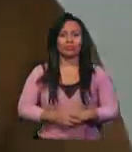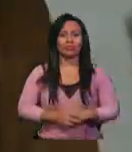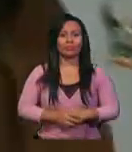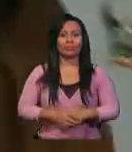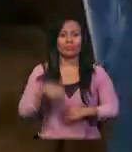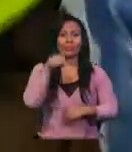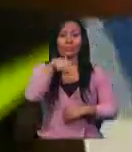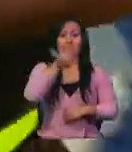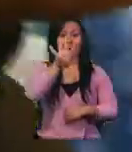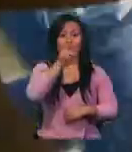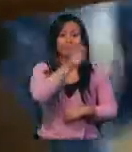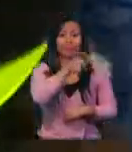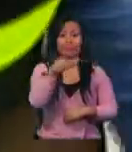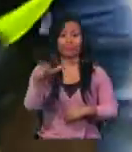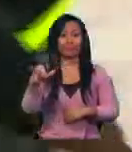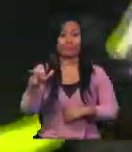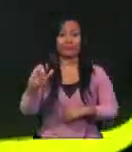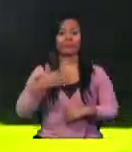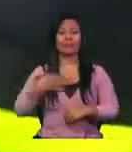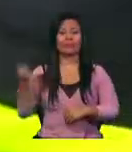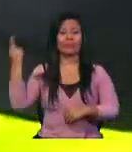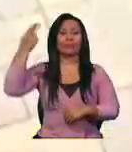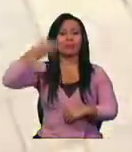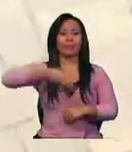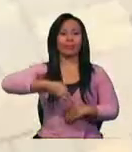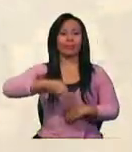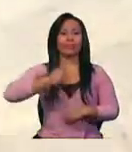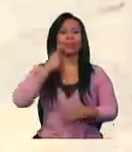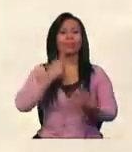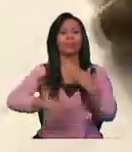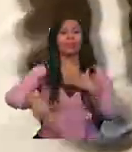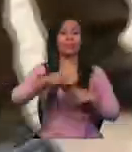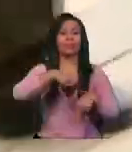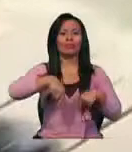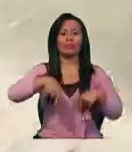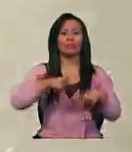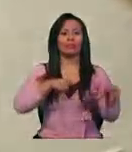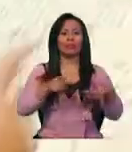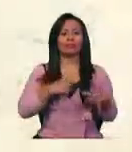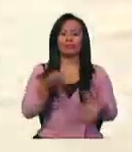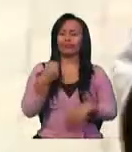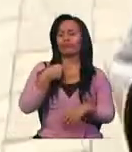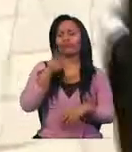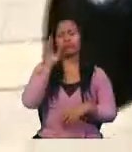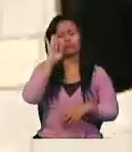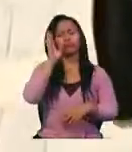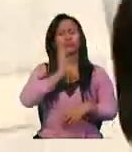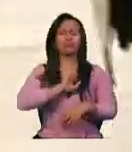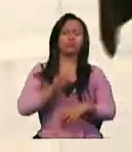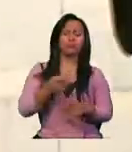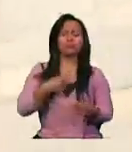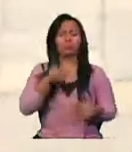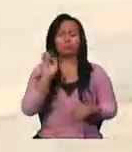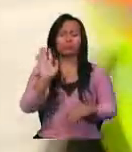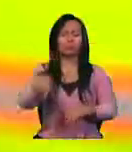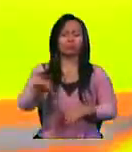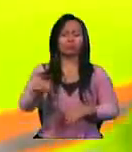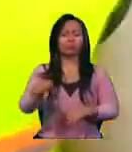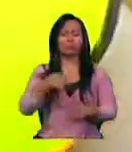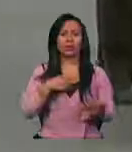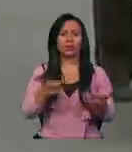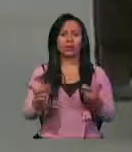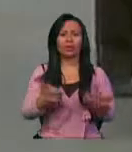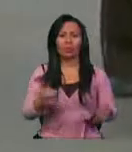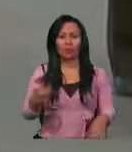Estas cuatro personas estaban por llegar a destino cuando de pronto un control rutinario les aguó la fiesta.